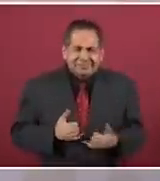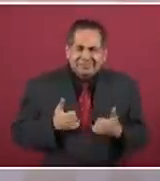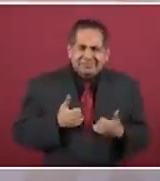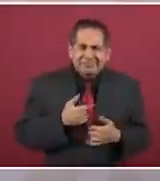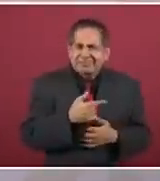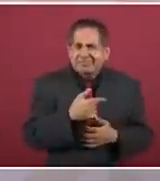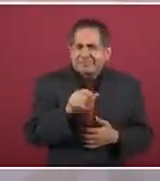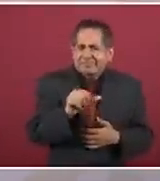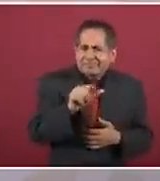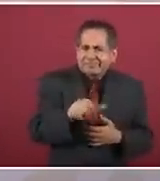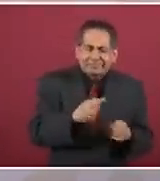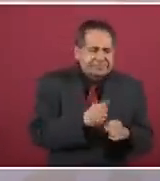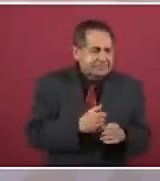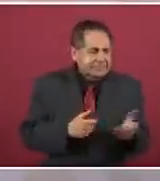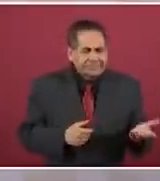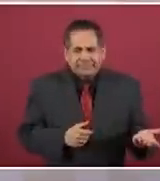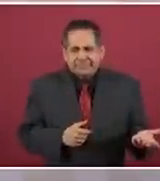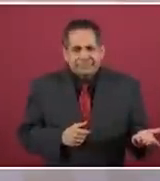no